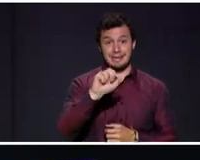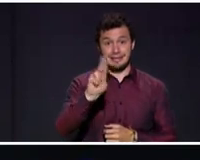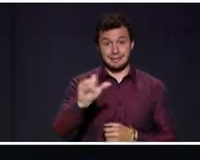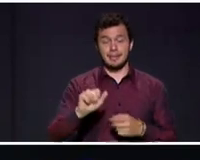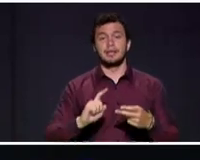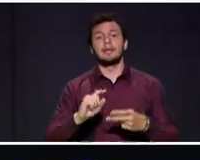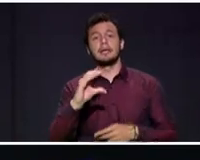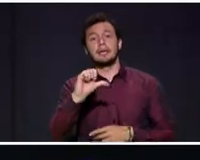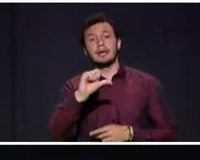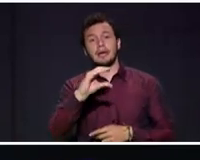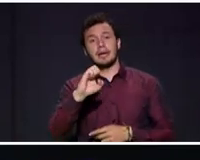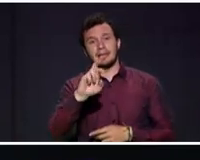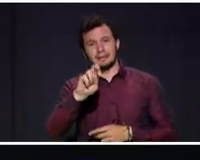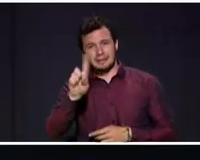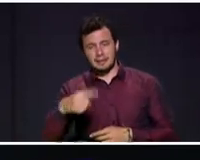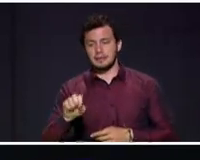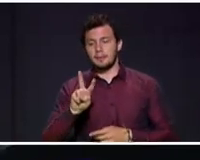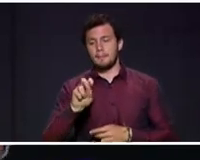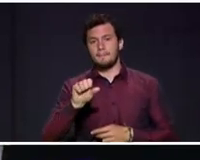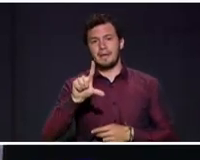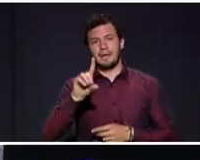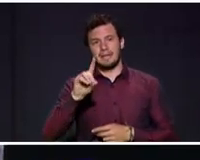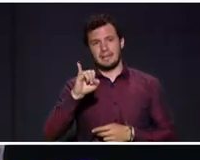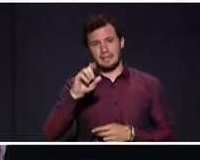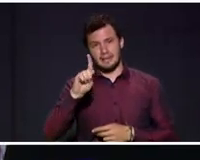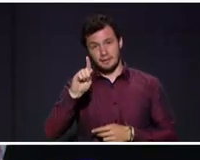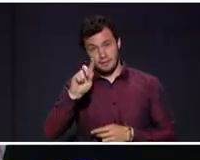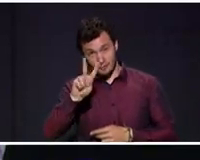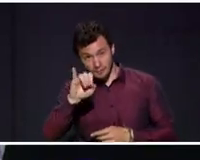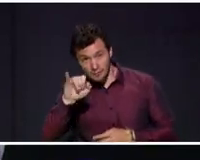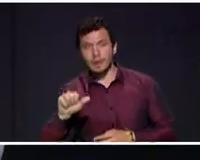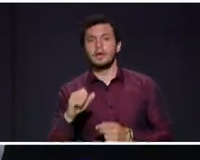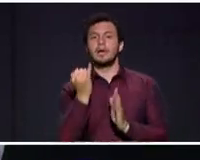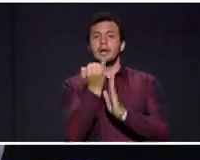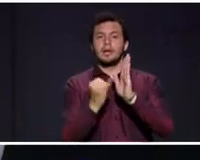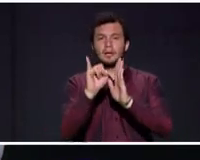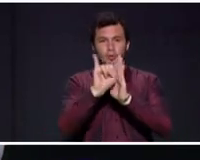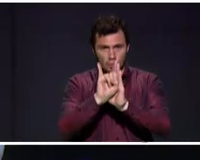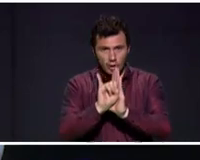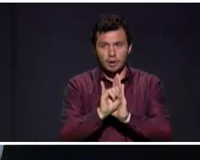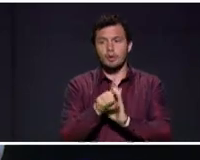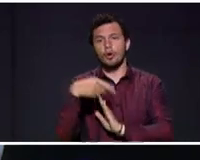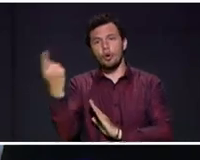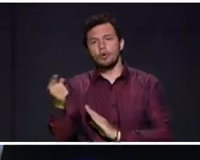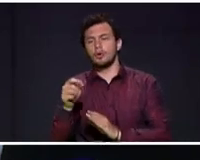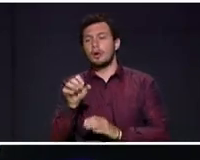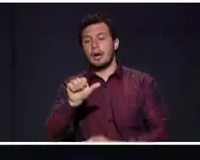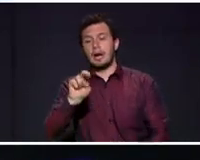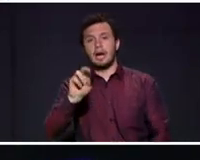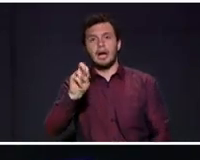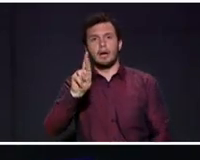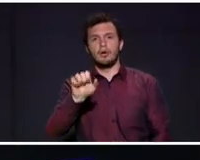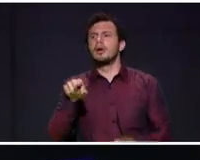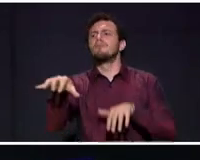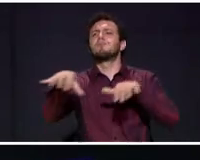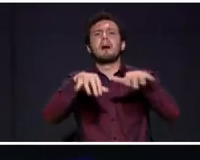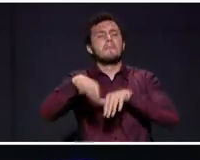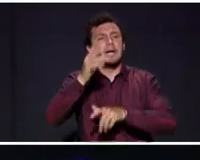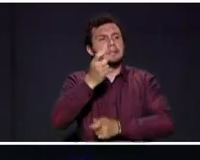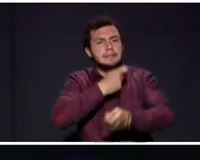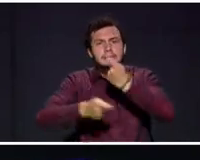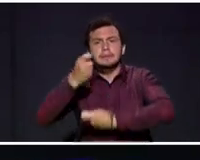ituango y anorí lobo a militarizar y voy a crear un bloque de búsqueda para cada una de esas organizaciones hasta perseguirlos la otra es